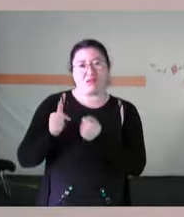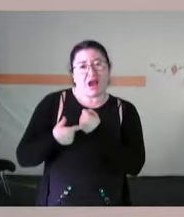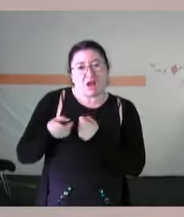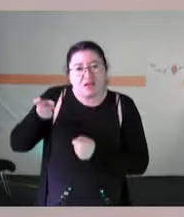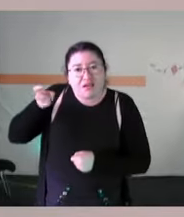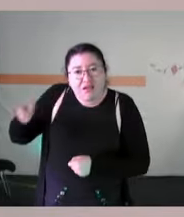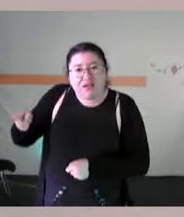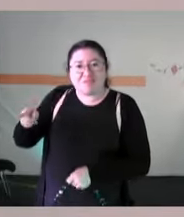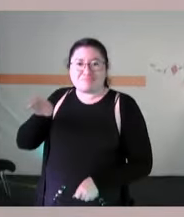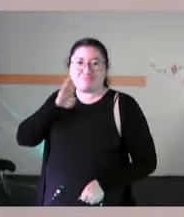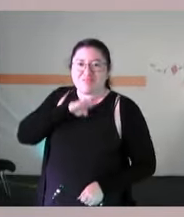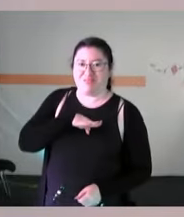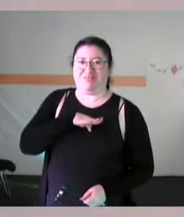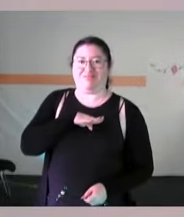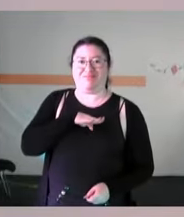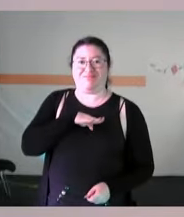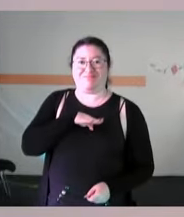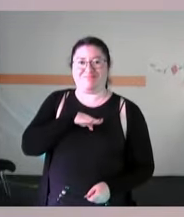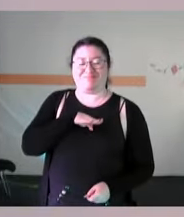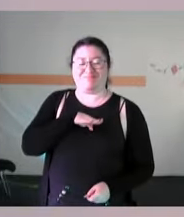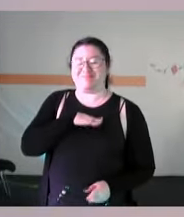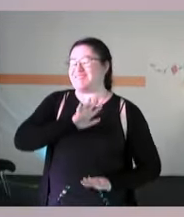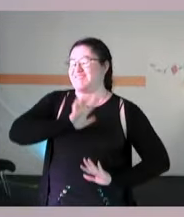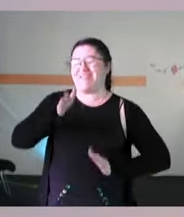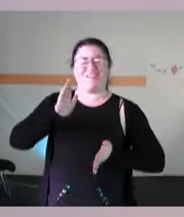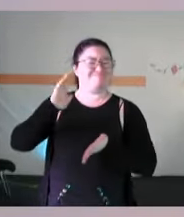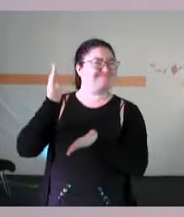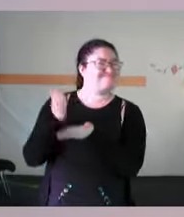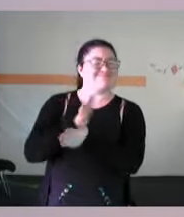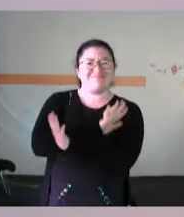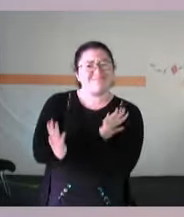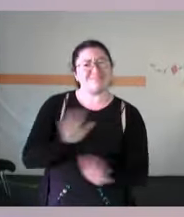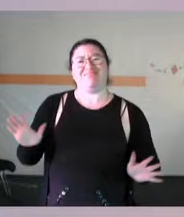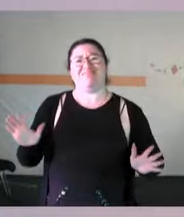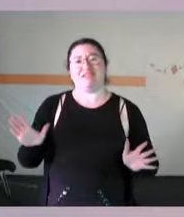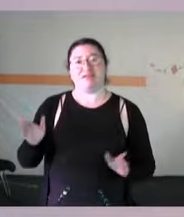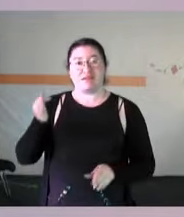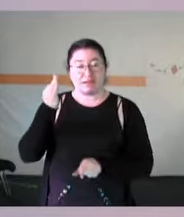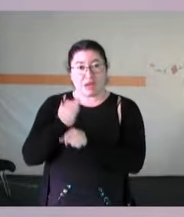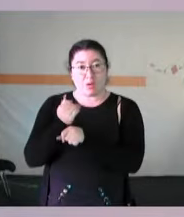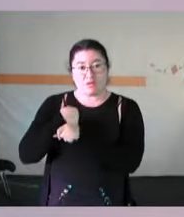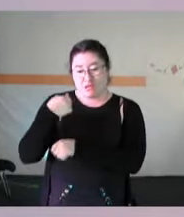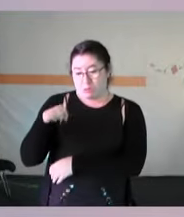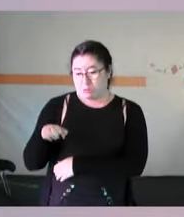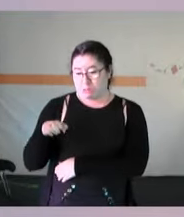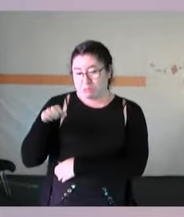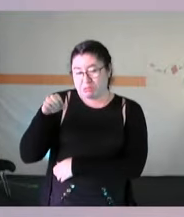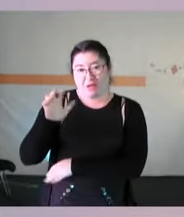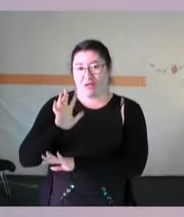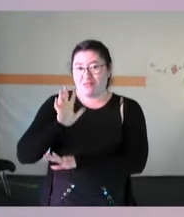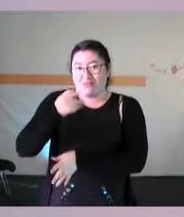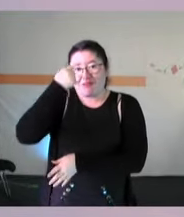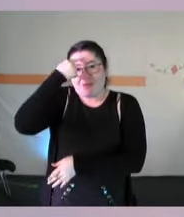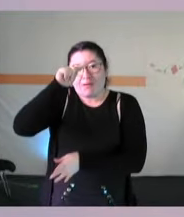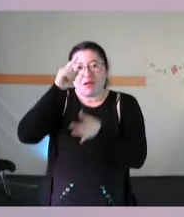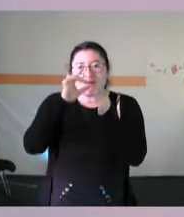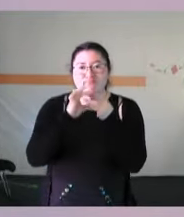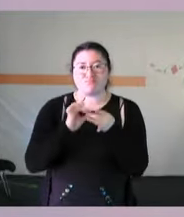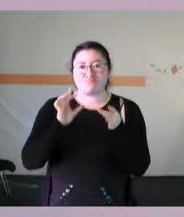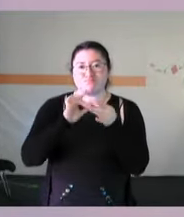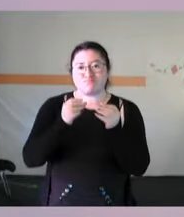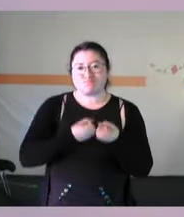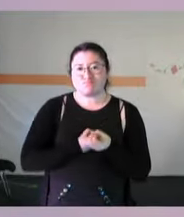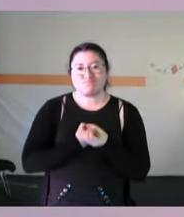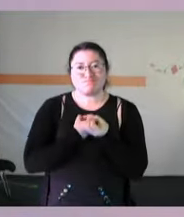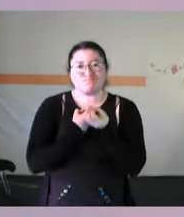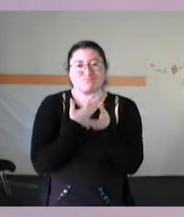¡Ya basta! Y yo he tenido que llegar a esta edad para poder decirlo. No